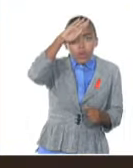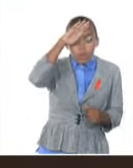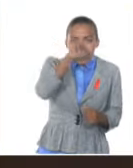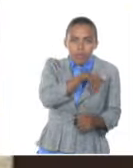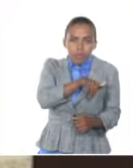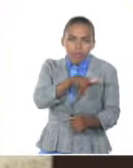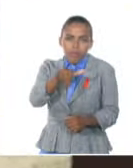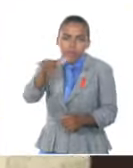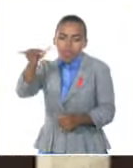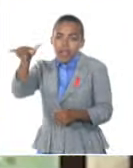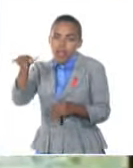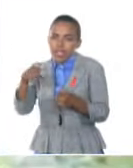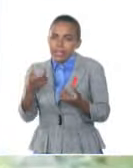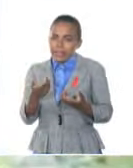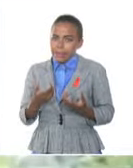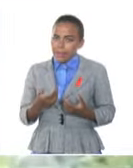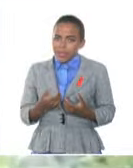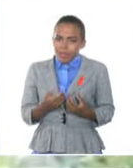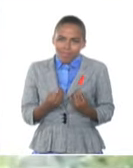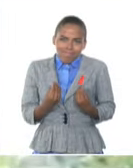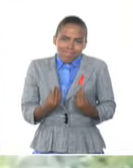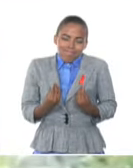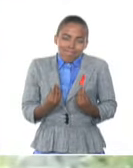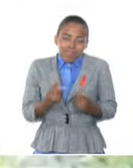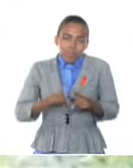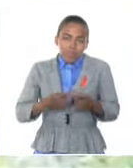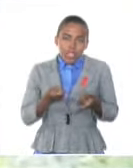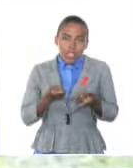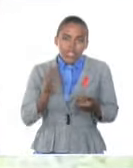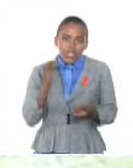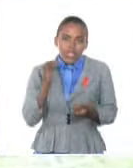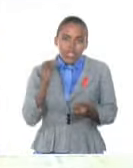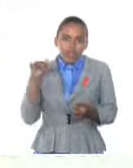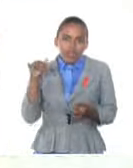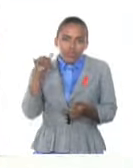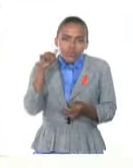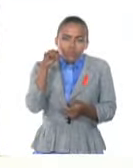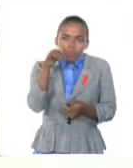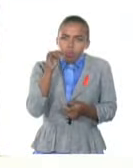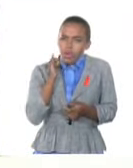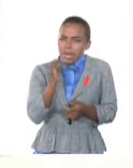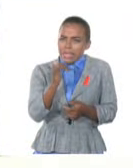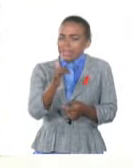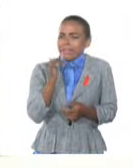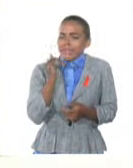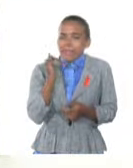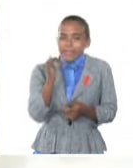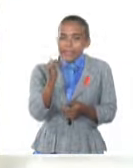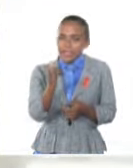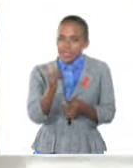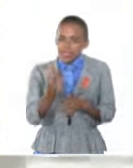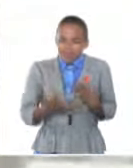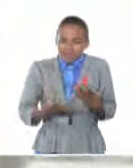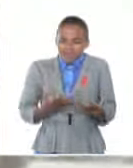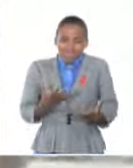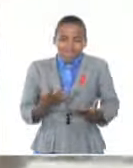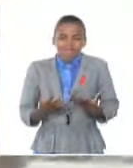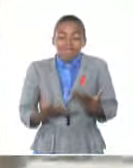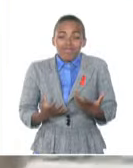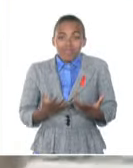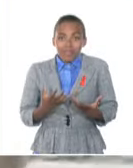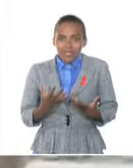de tortura porque mientras más largo era el viaje, más incómodo se ponía y de